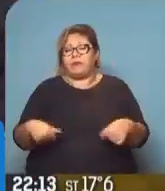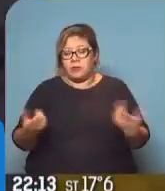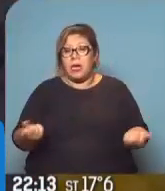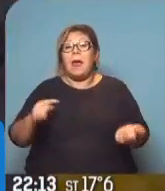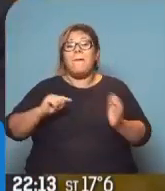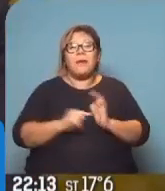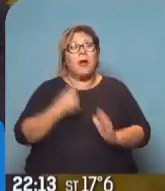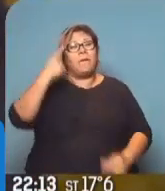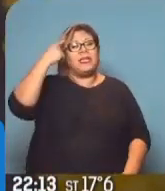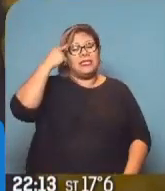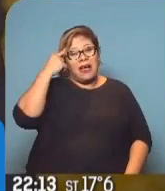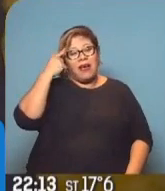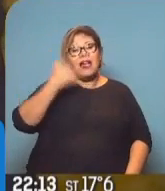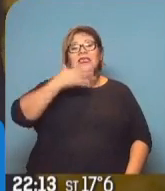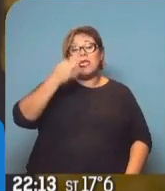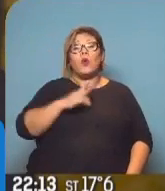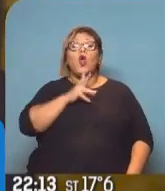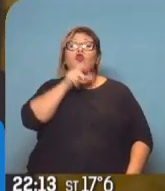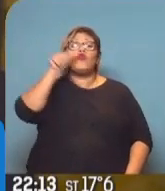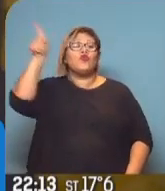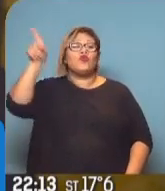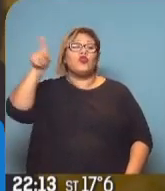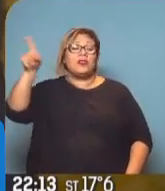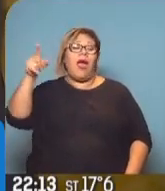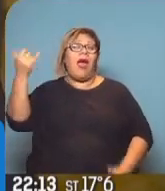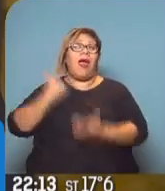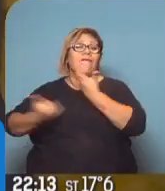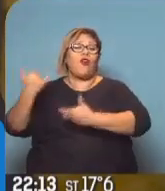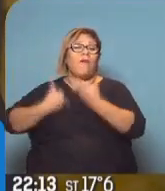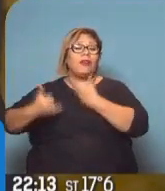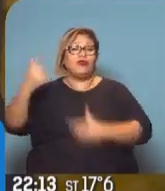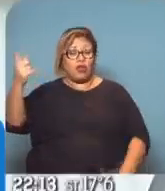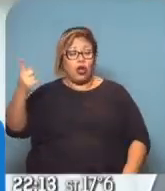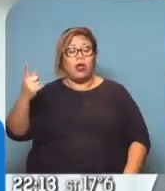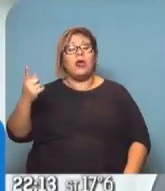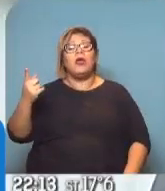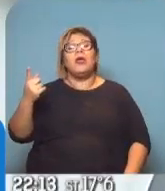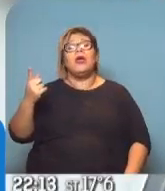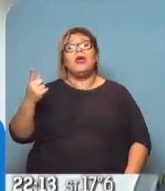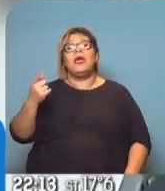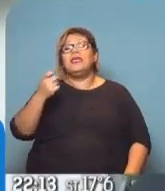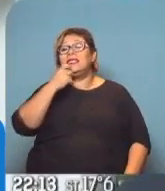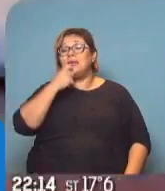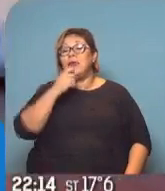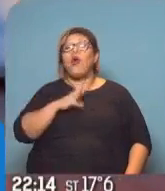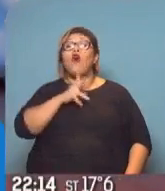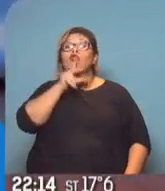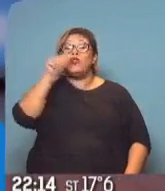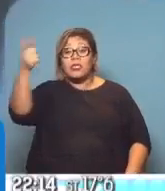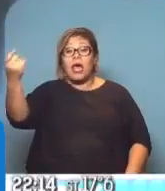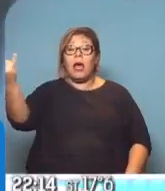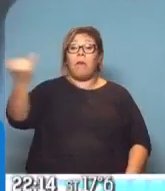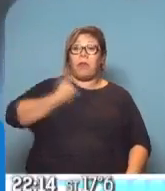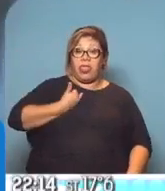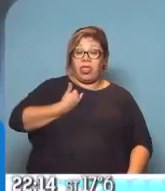como cualquiera de nosotros, que venía de los rusos. Ahora, que venga la información de los rusos, porque es un delito. Que si hay una filtración de la